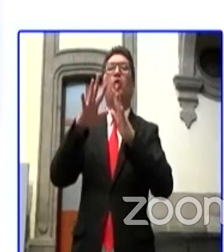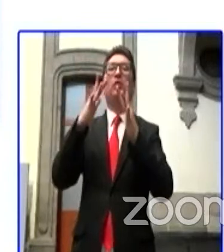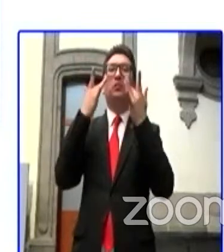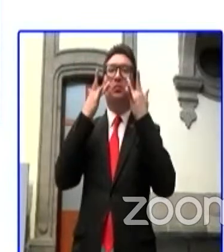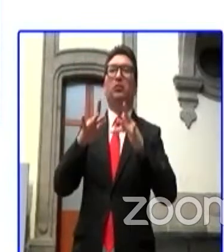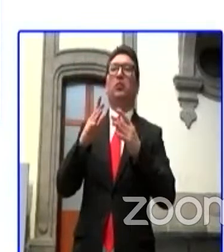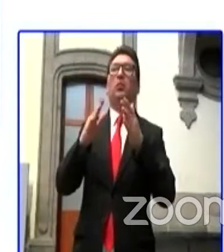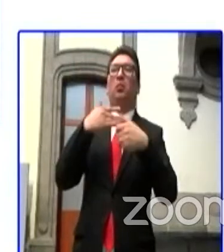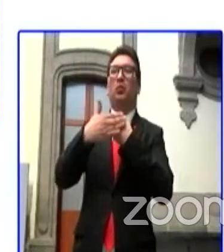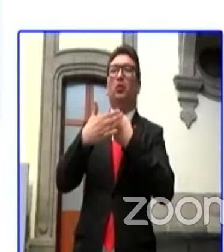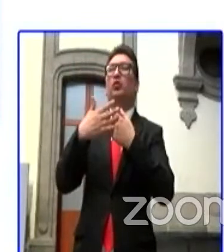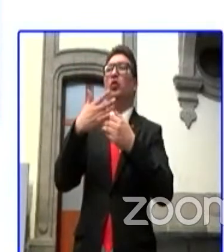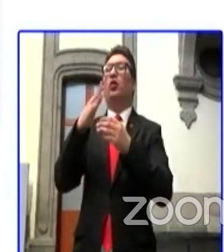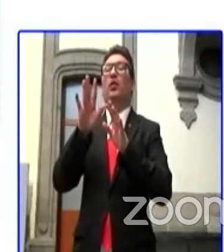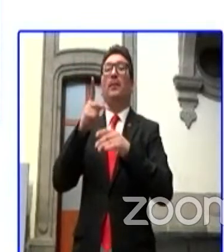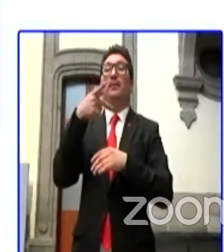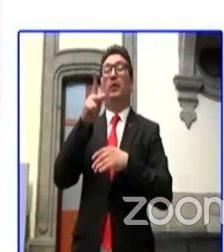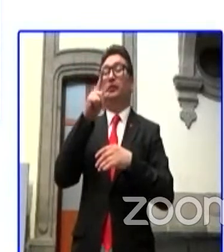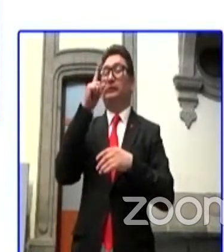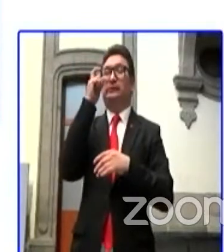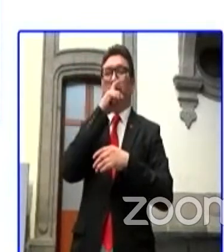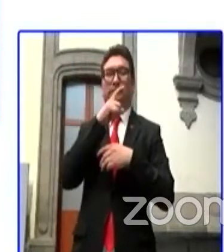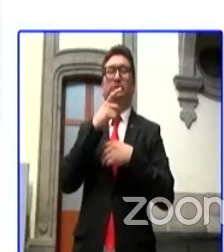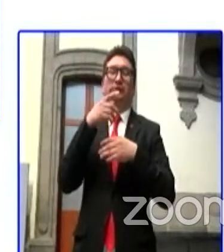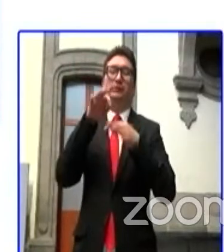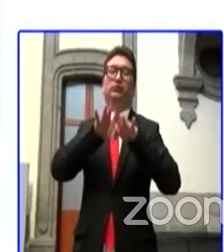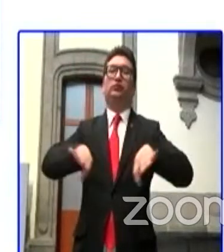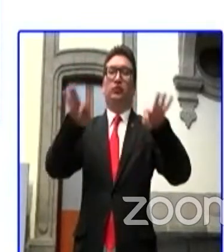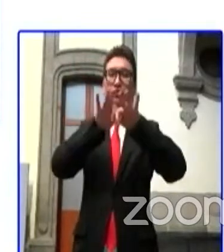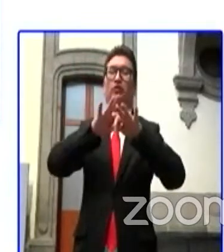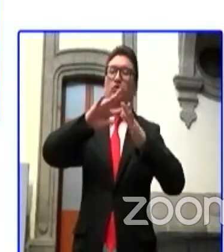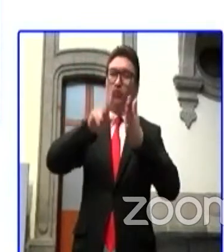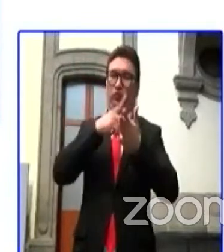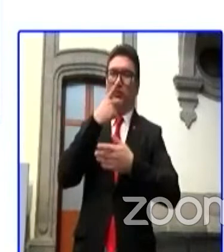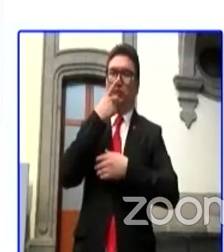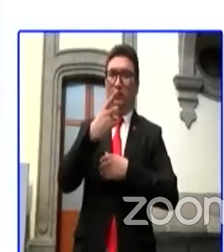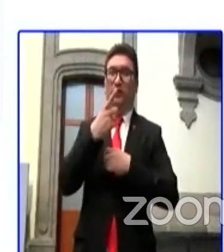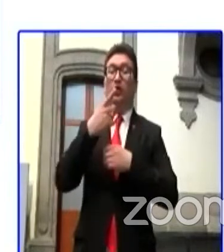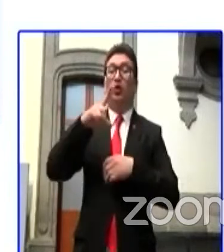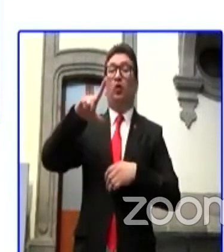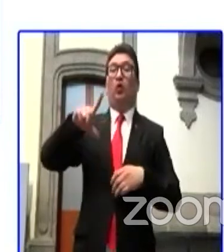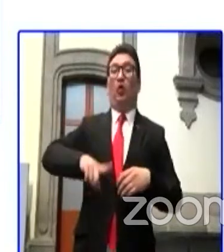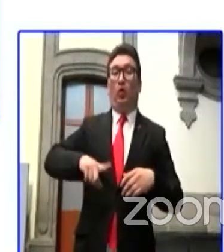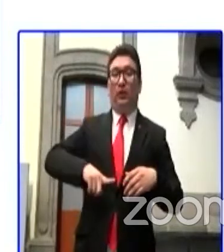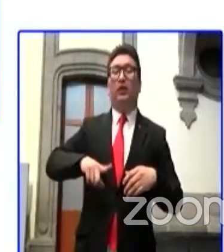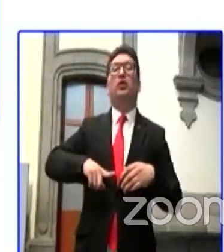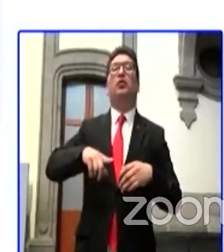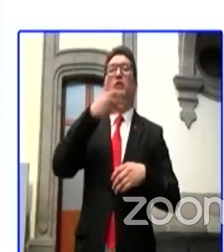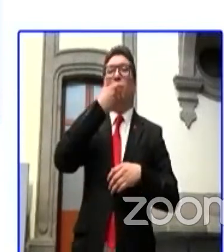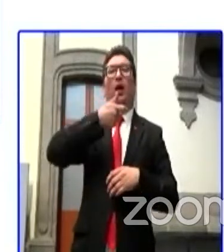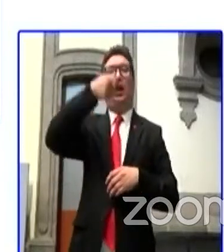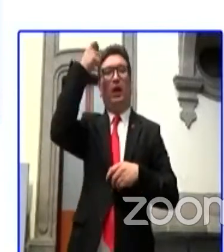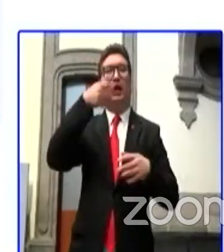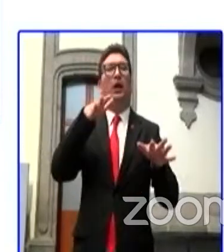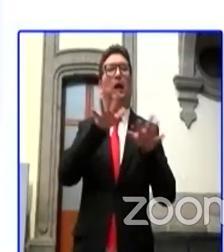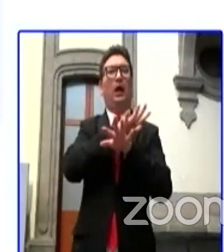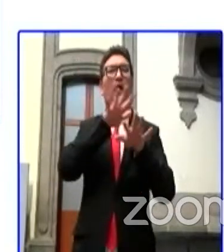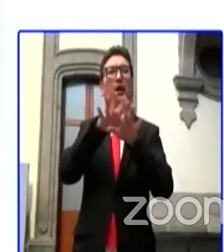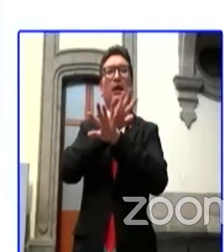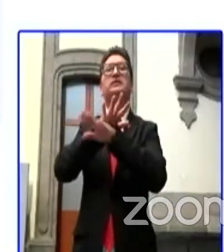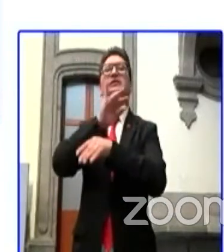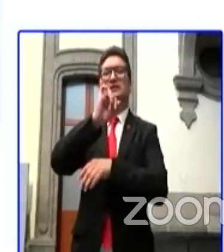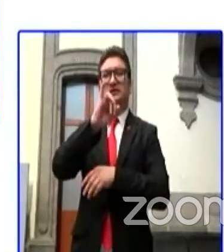importante porque, sin duda, y lo vuelvo a repetir, gobiernos van y vienen, pero los